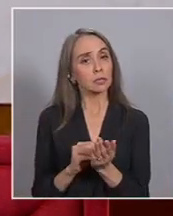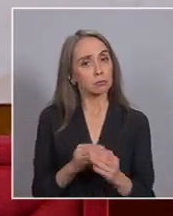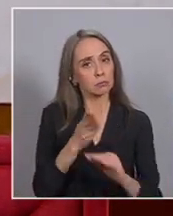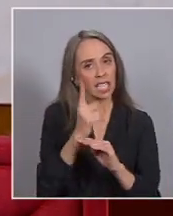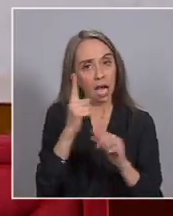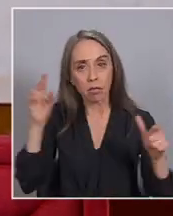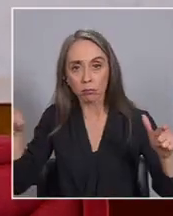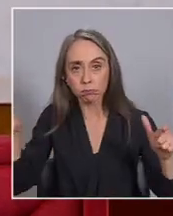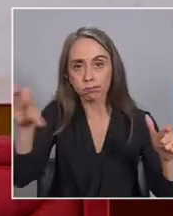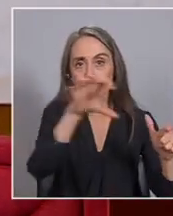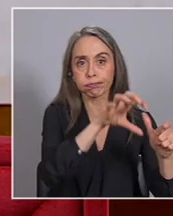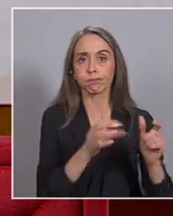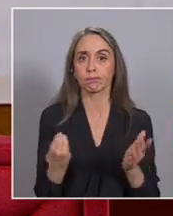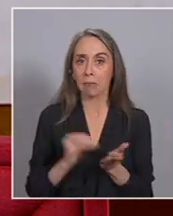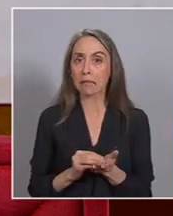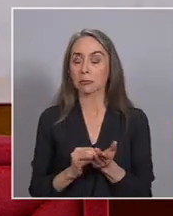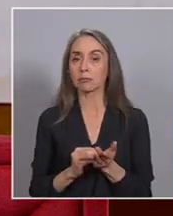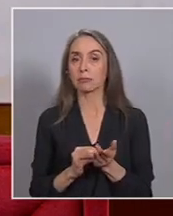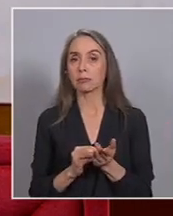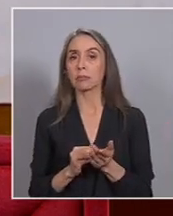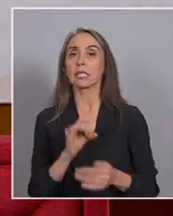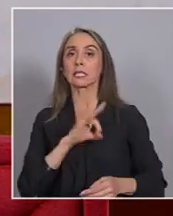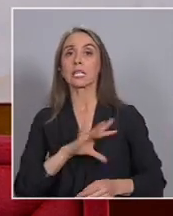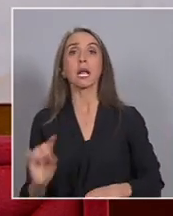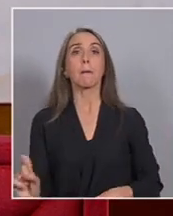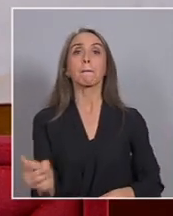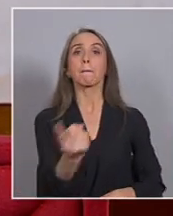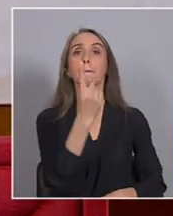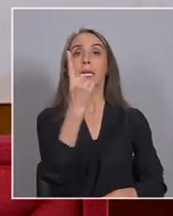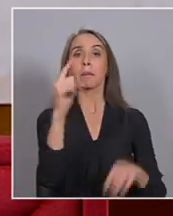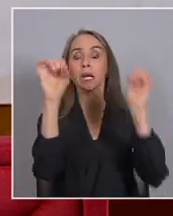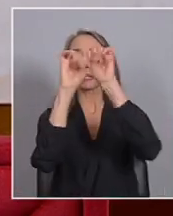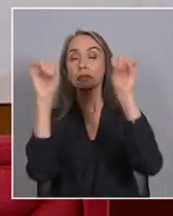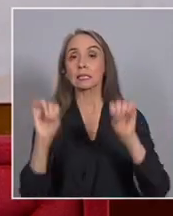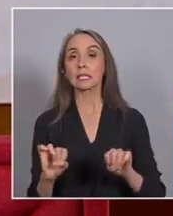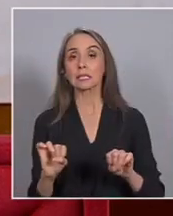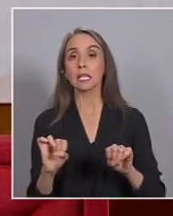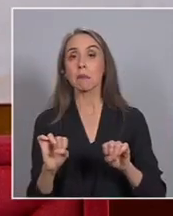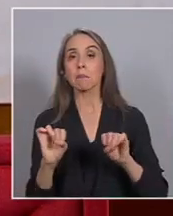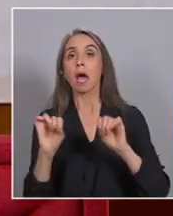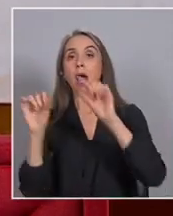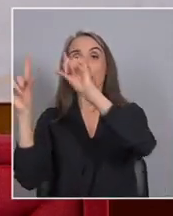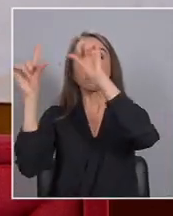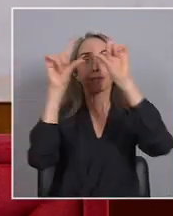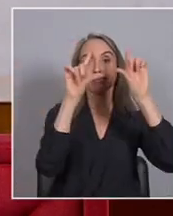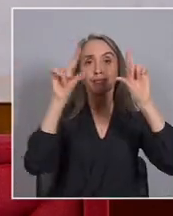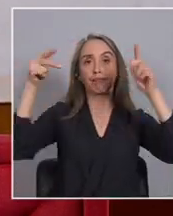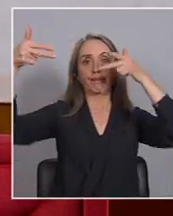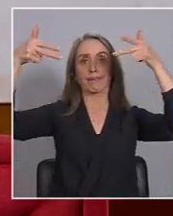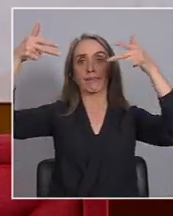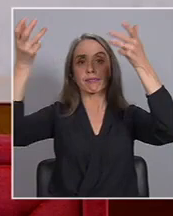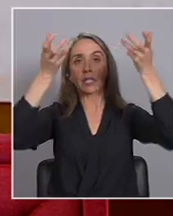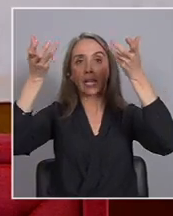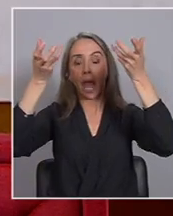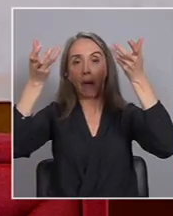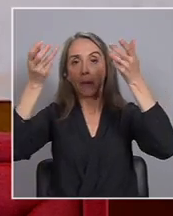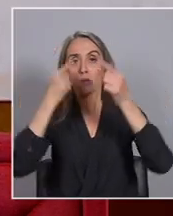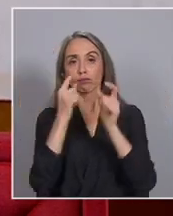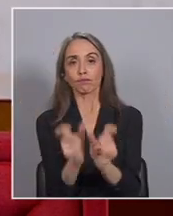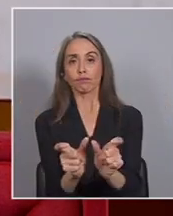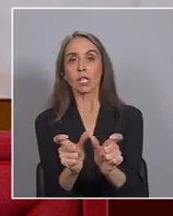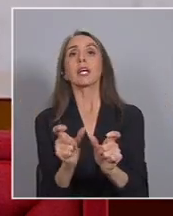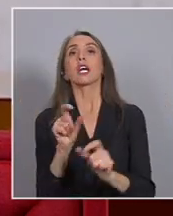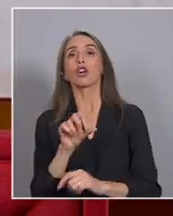territorio y vamos a instalar en Chile el primer sistema de televigilancia que use la inteligencia